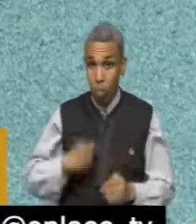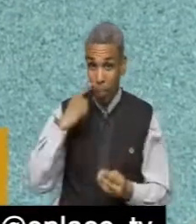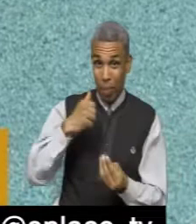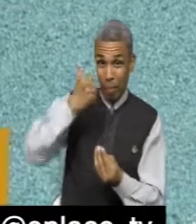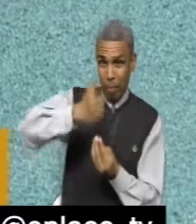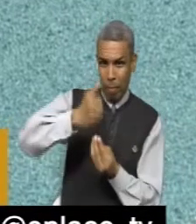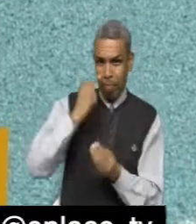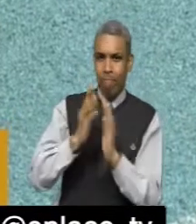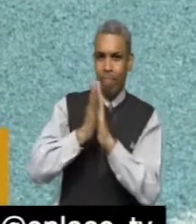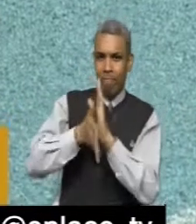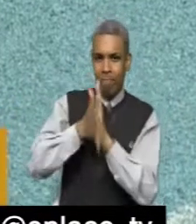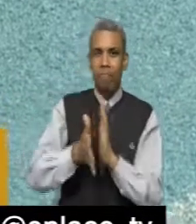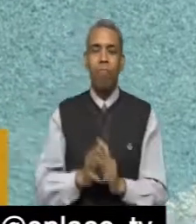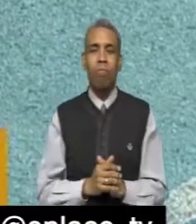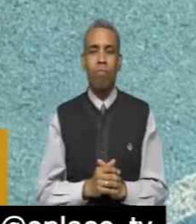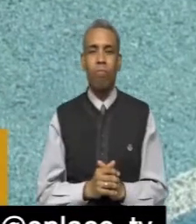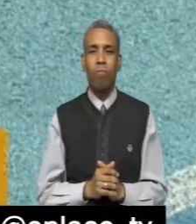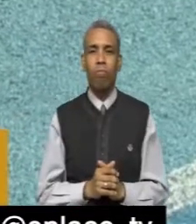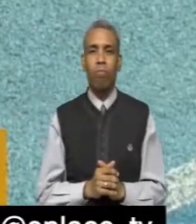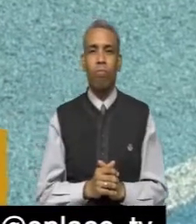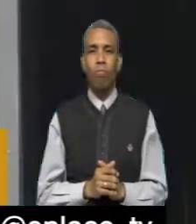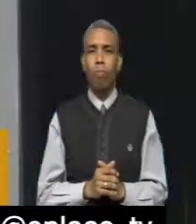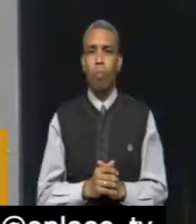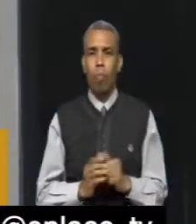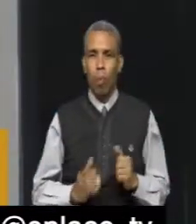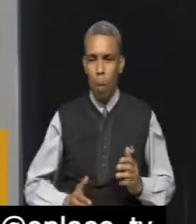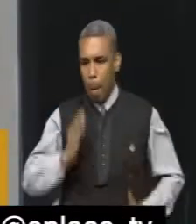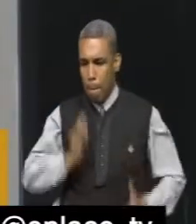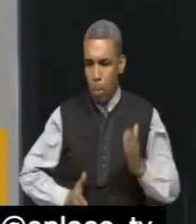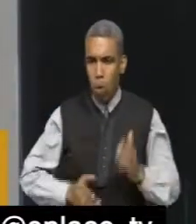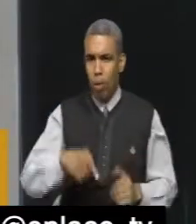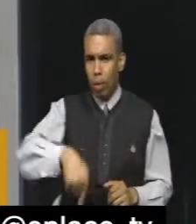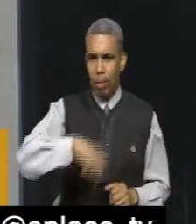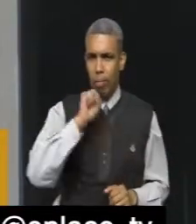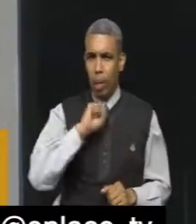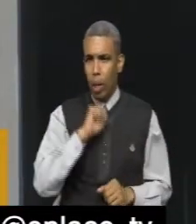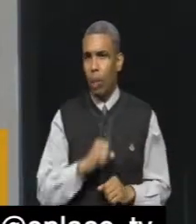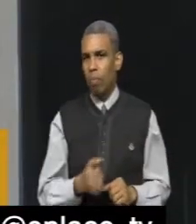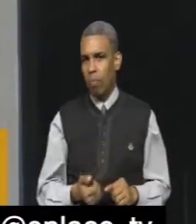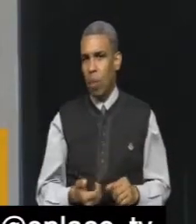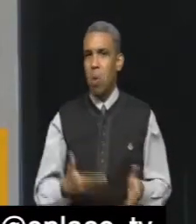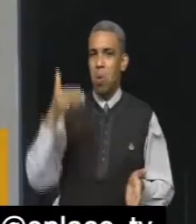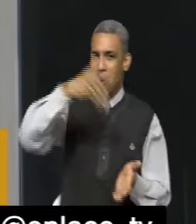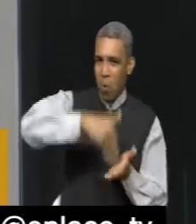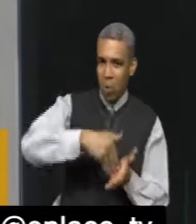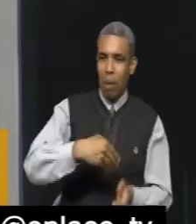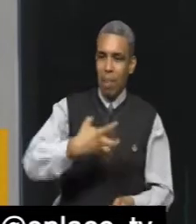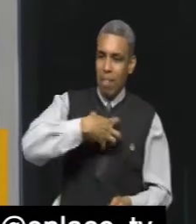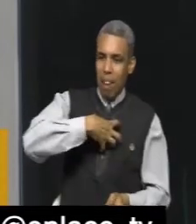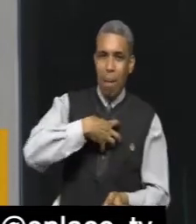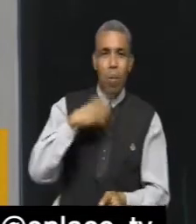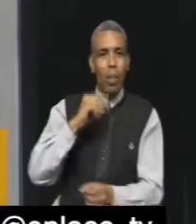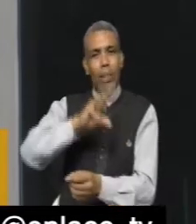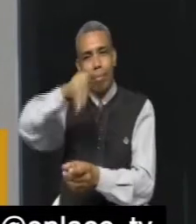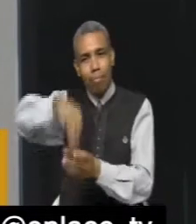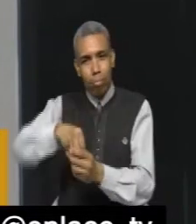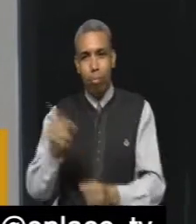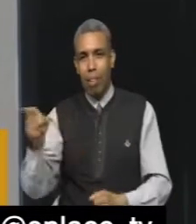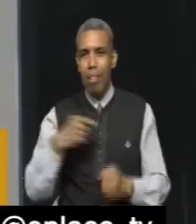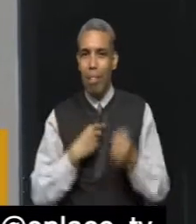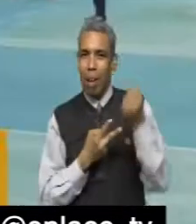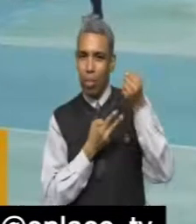técnico de la comitiva. El atletismo barranqueño tendrá nuevamente acción en esta oportunidad en la fase regional de los